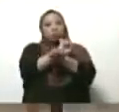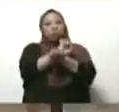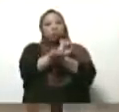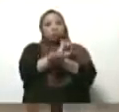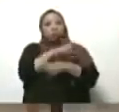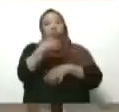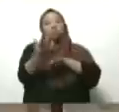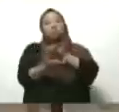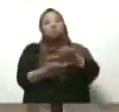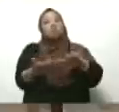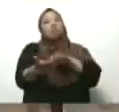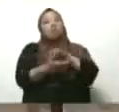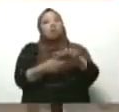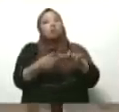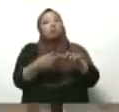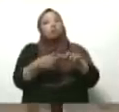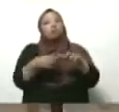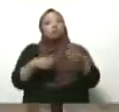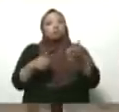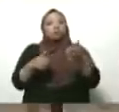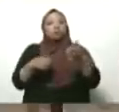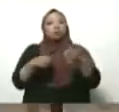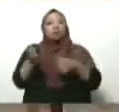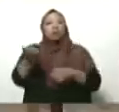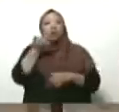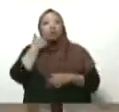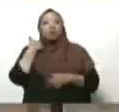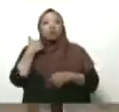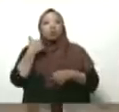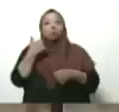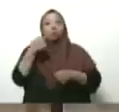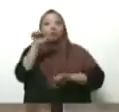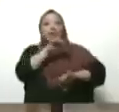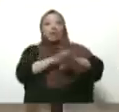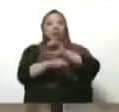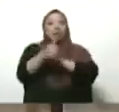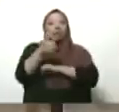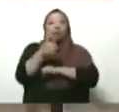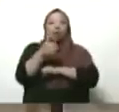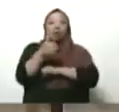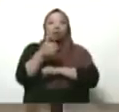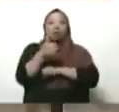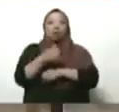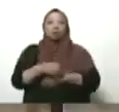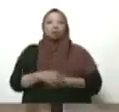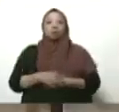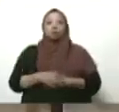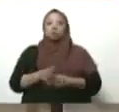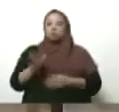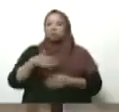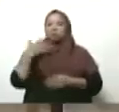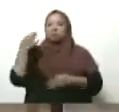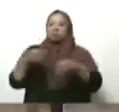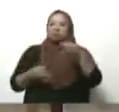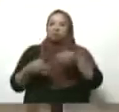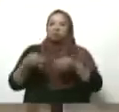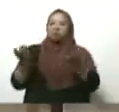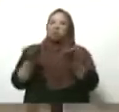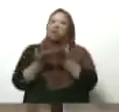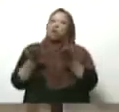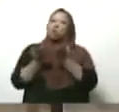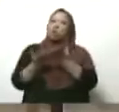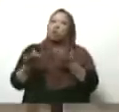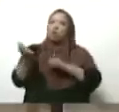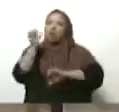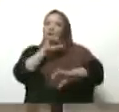producto de ese acoso escolar las lesiones algo injustificable en plena institución educativa